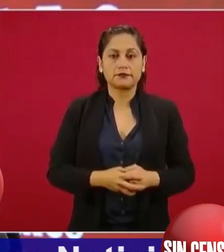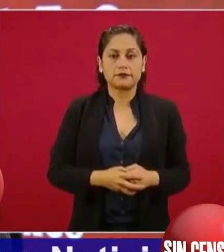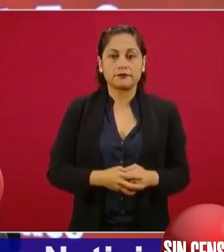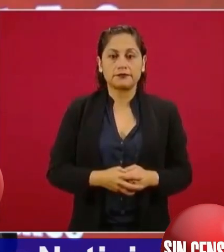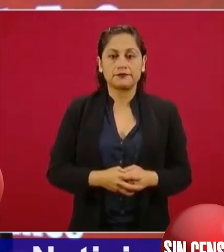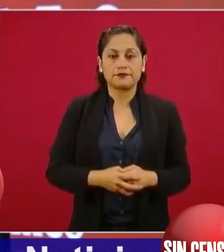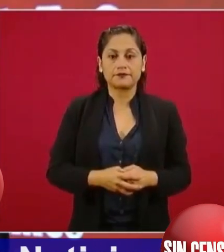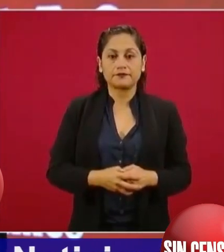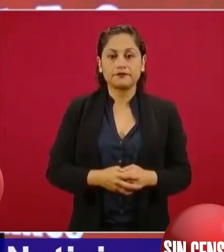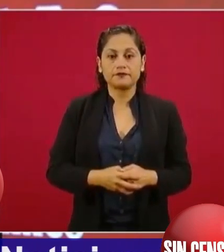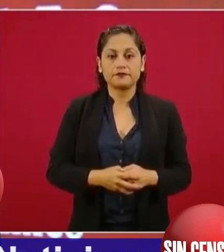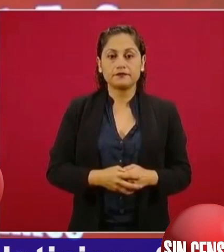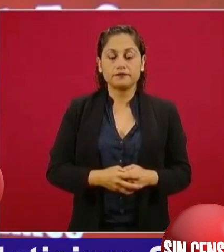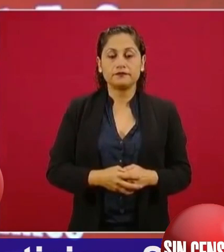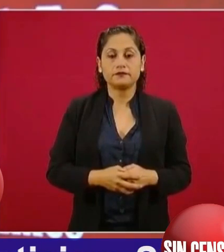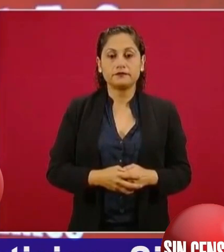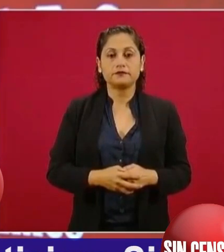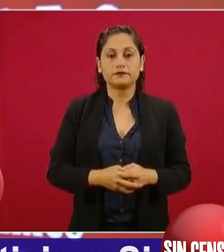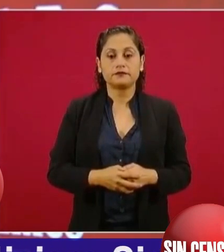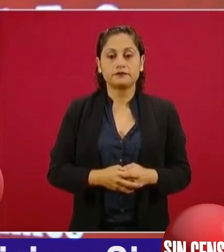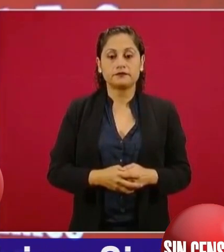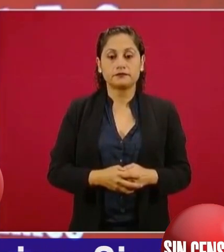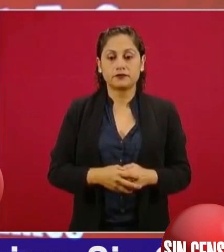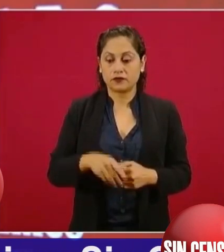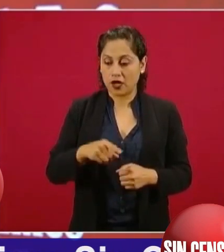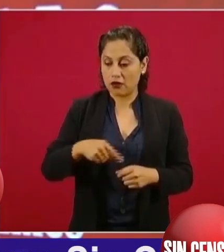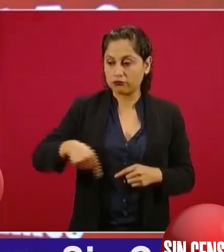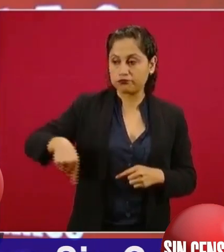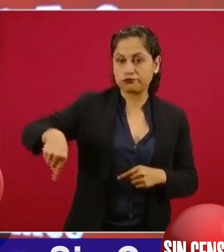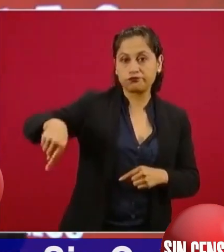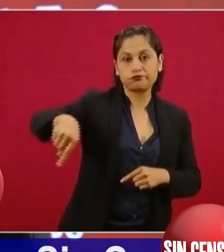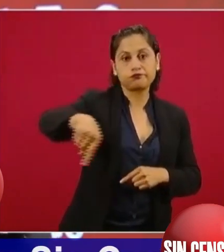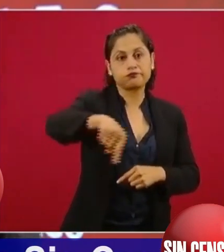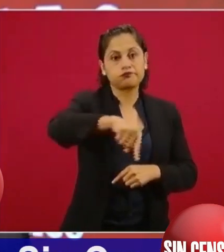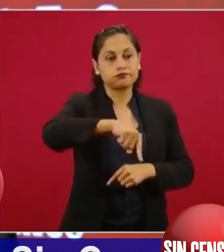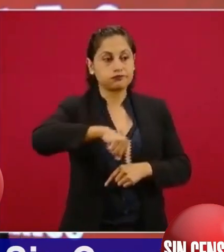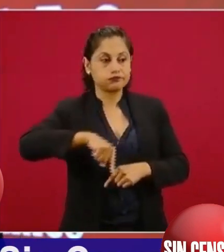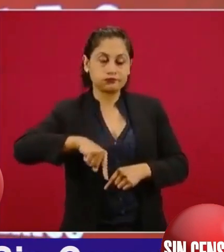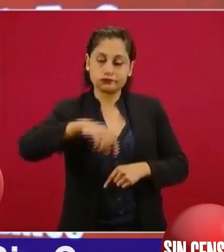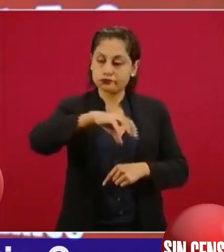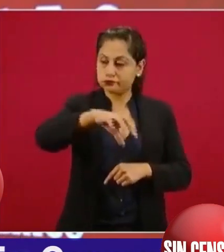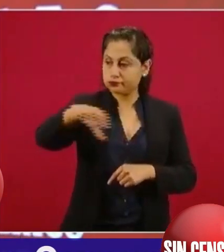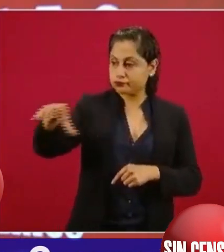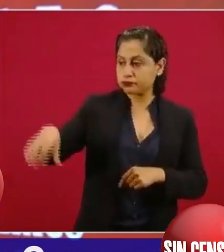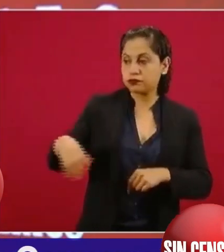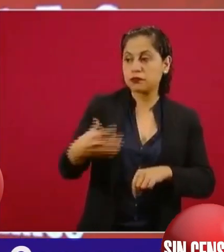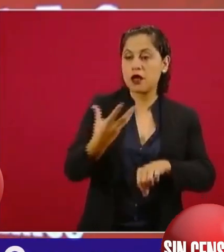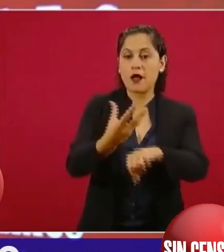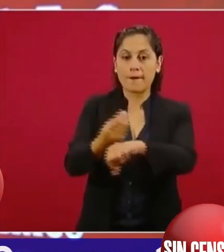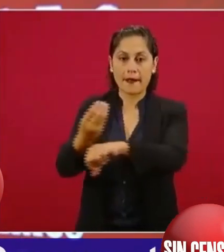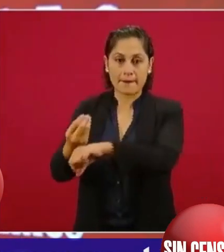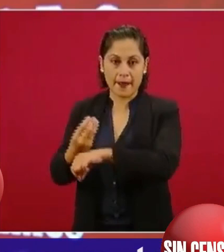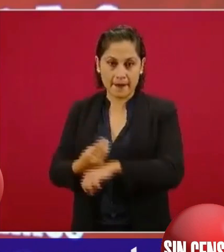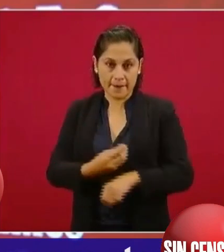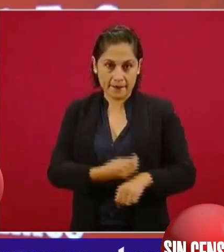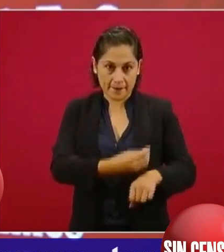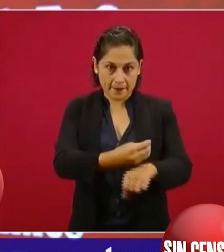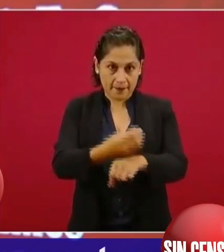se toma en cuenta las indemnizaciones y lo que ya expliqué, o